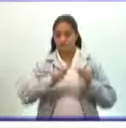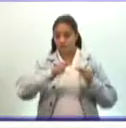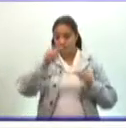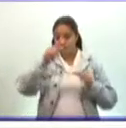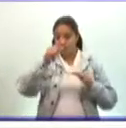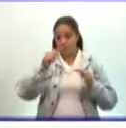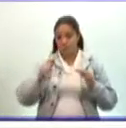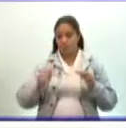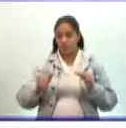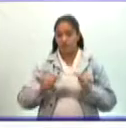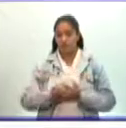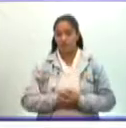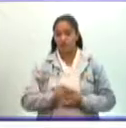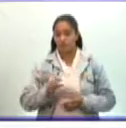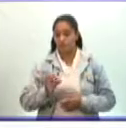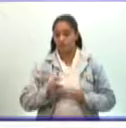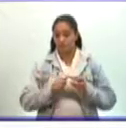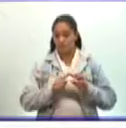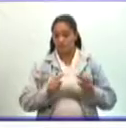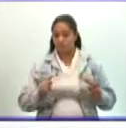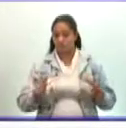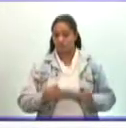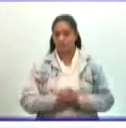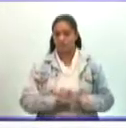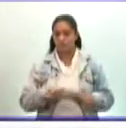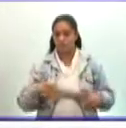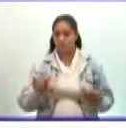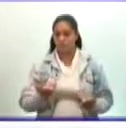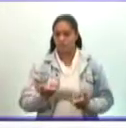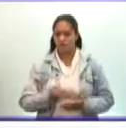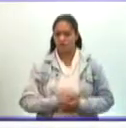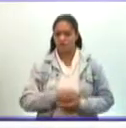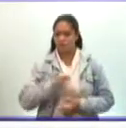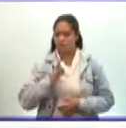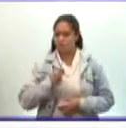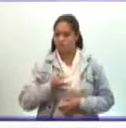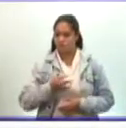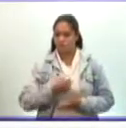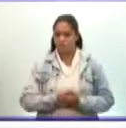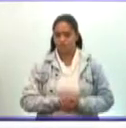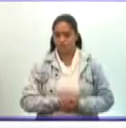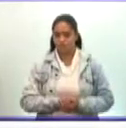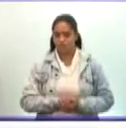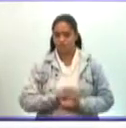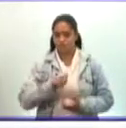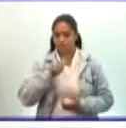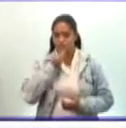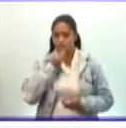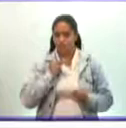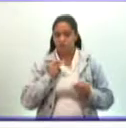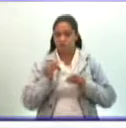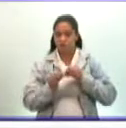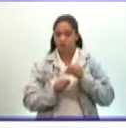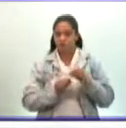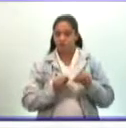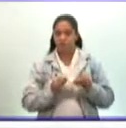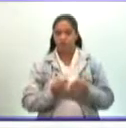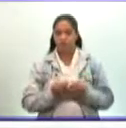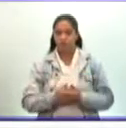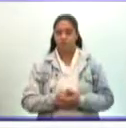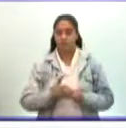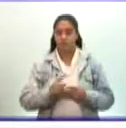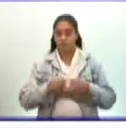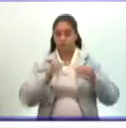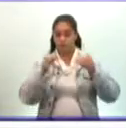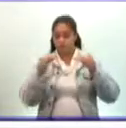segmento. Pero ¿cuáles serían los correctos o los adecuados para entonces poder formar la proporción